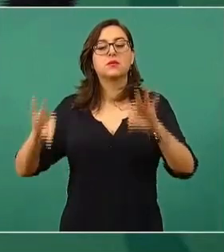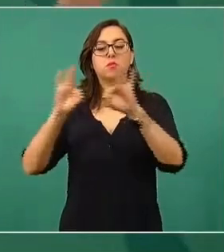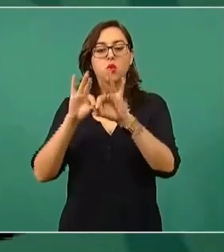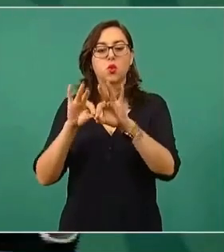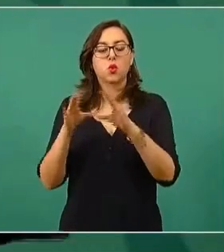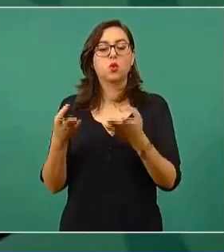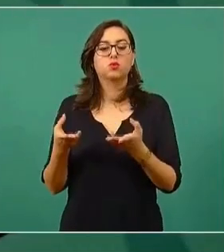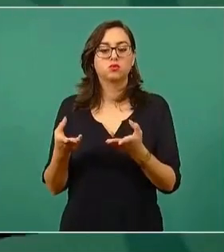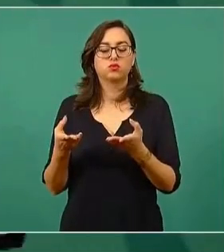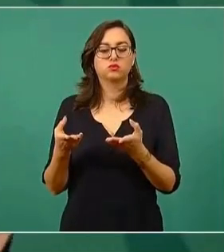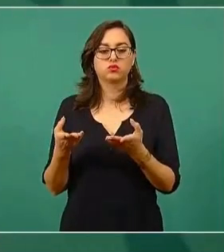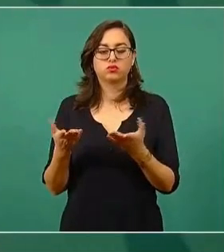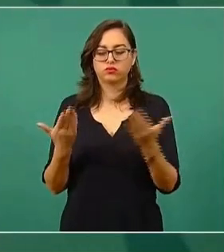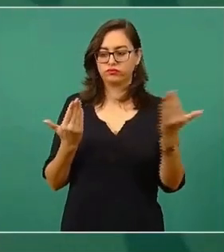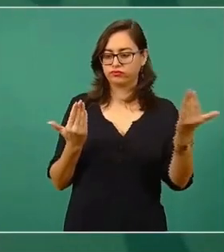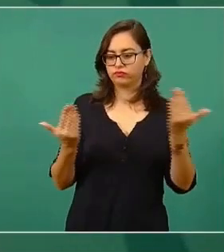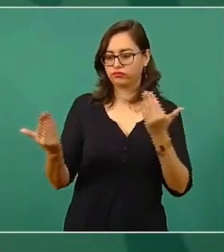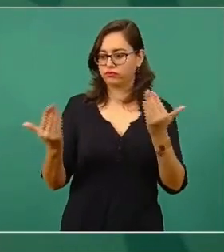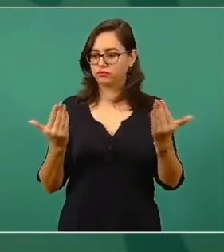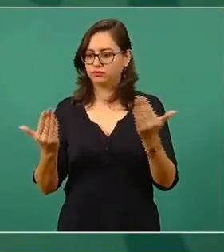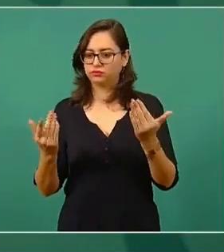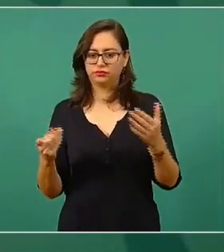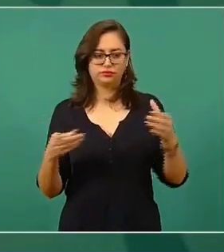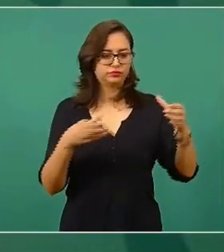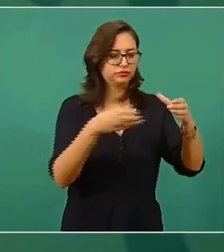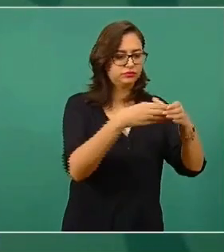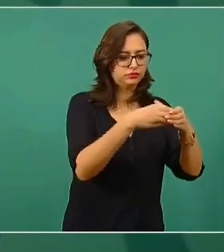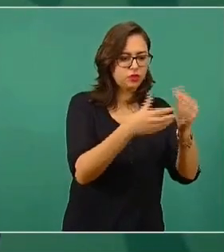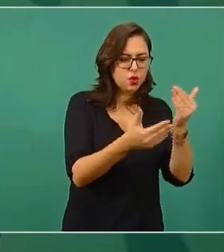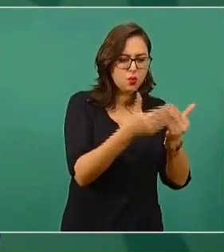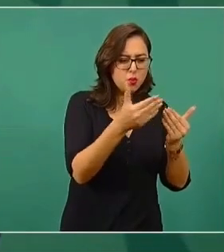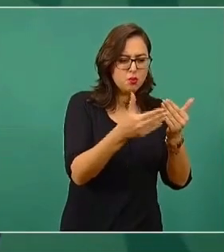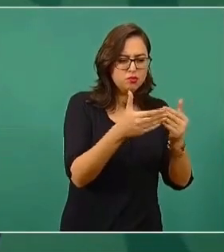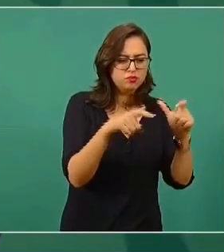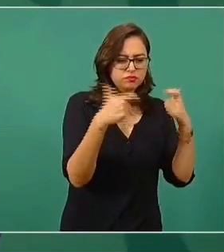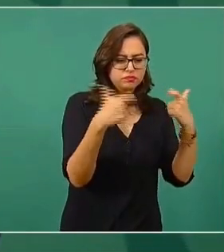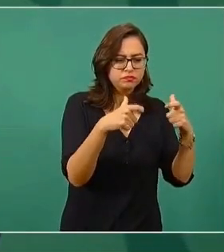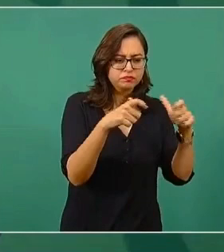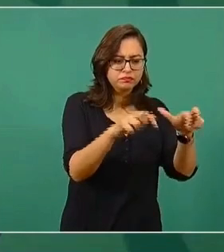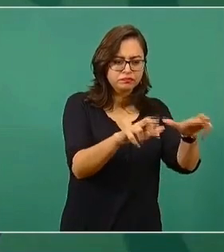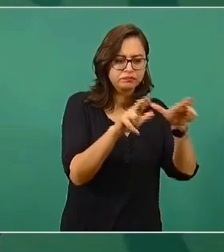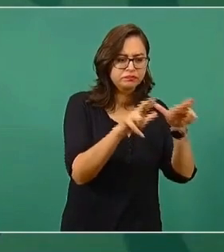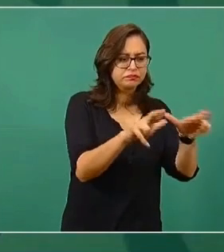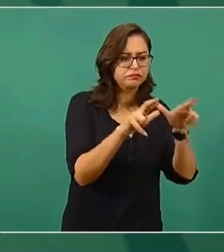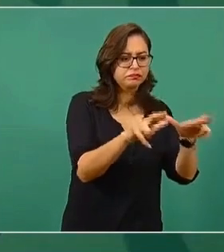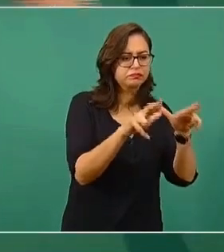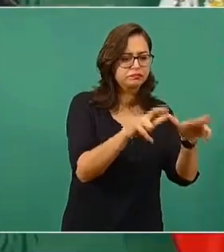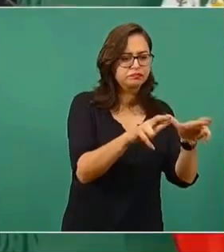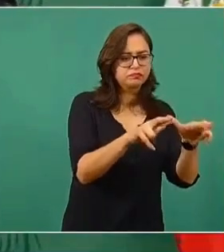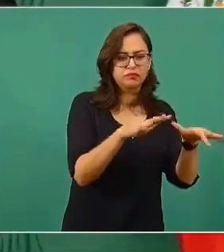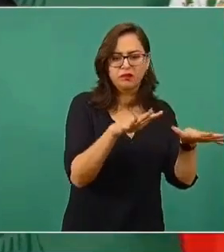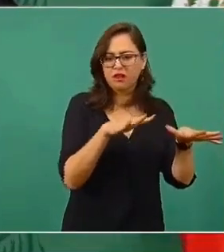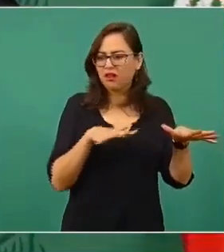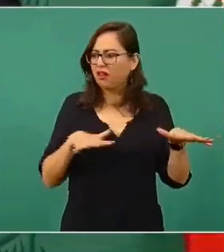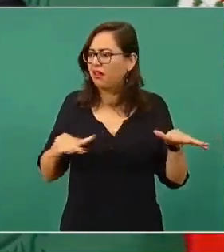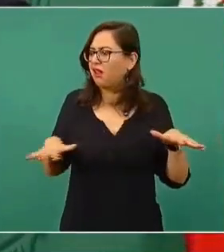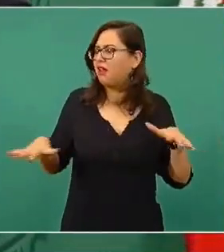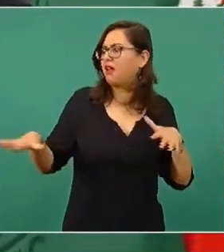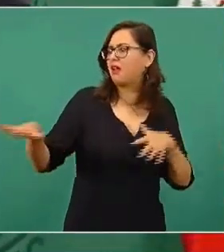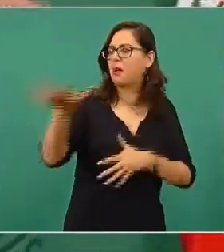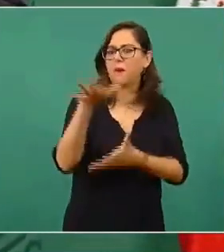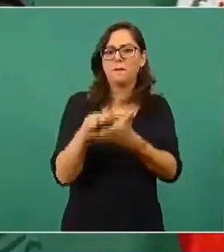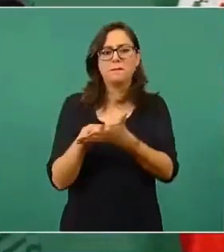se acumulaba riqueza en unas cuantas manos a costa,